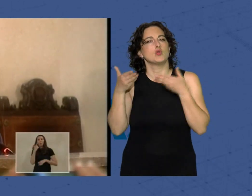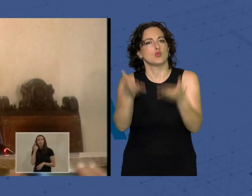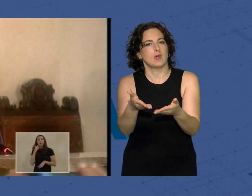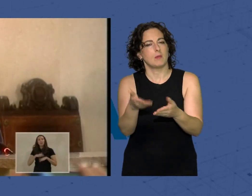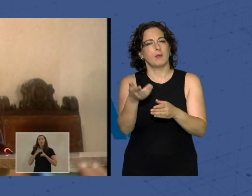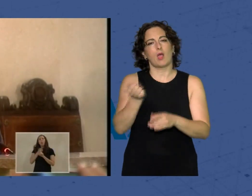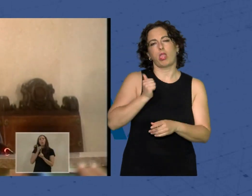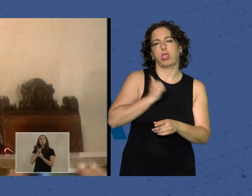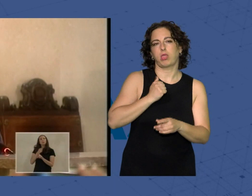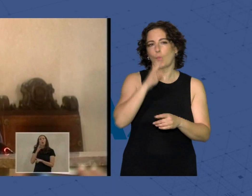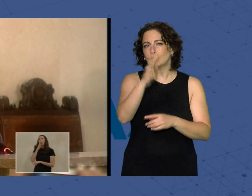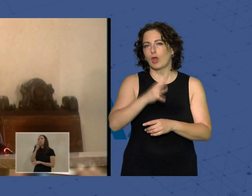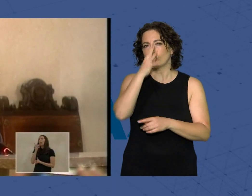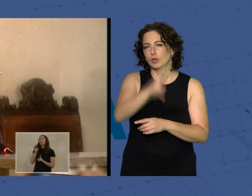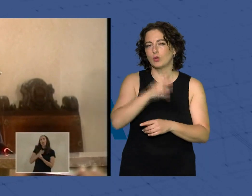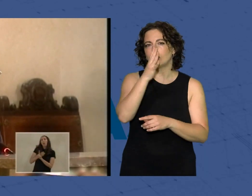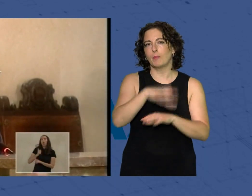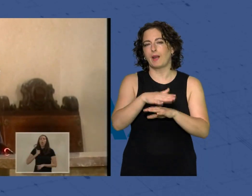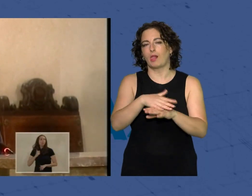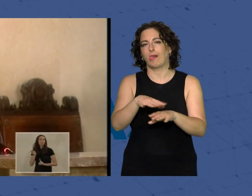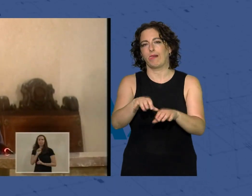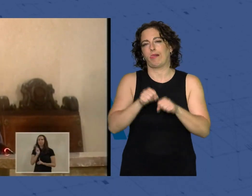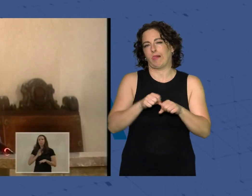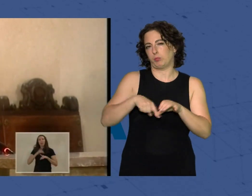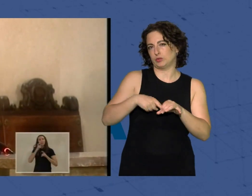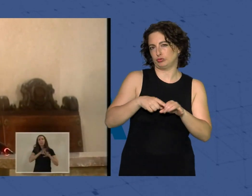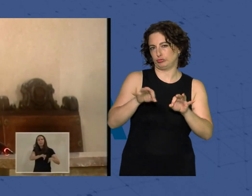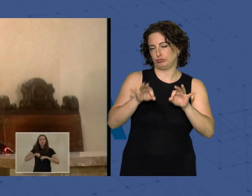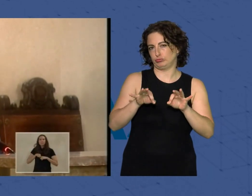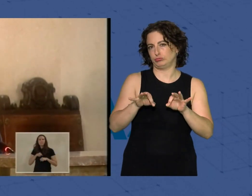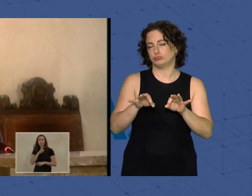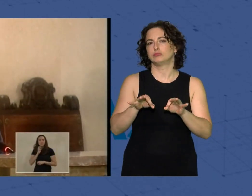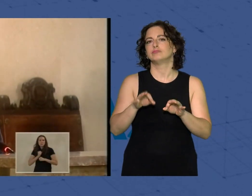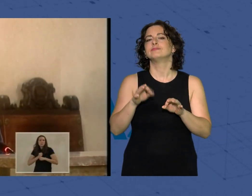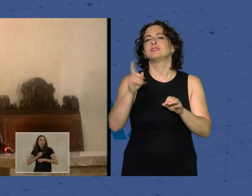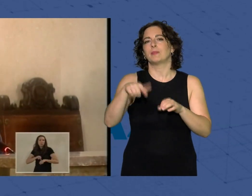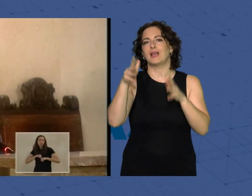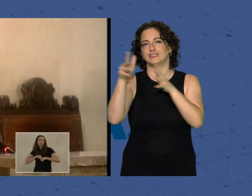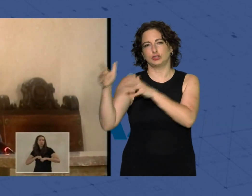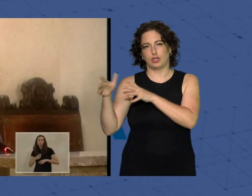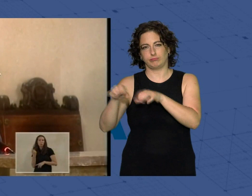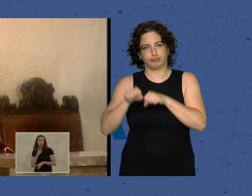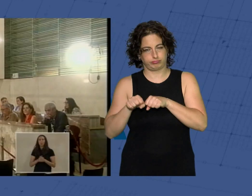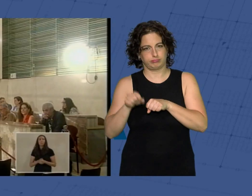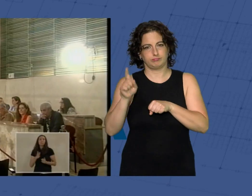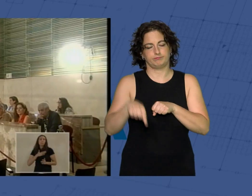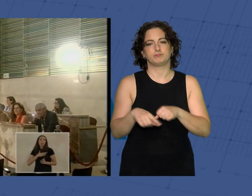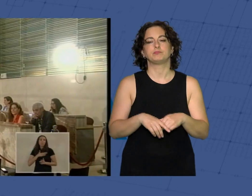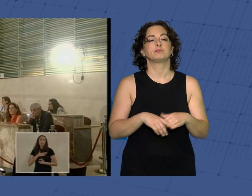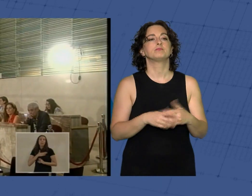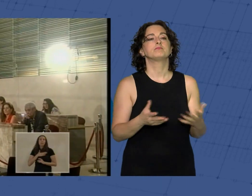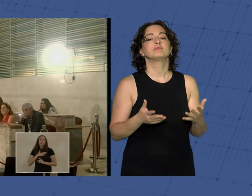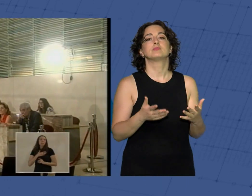cada cuatro años a cambio de prebendas y así poder mantener el puestecito y el de los asesores y algunos fieles palmeros. Ha sido